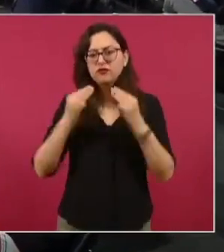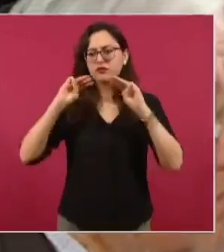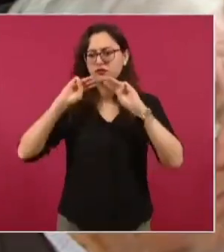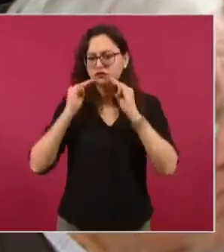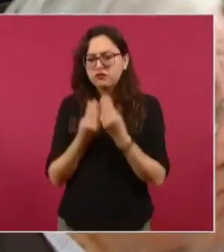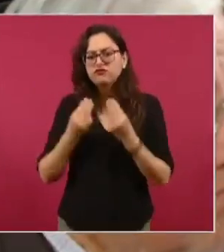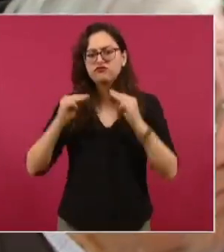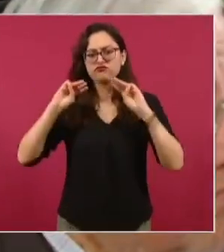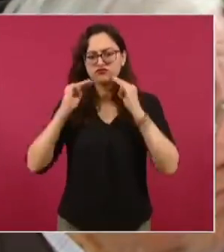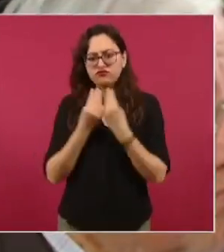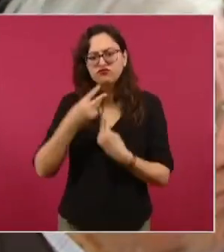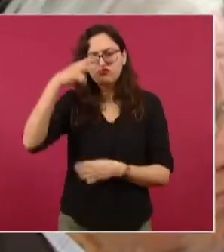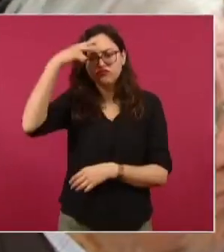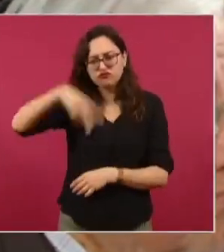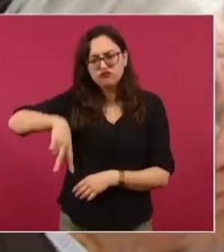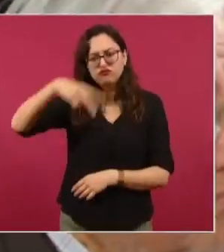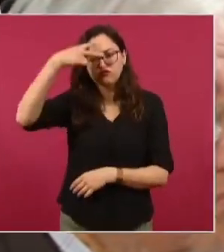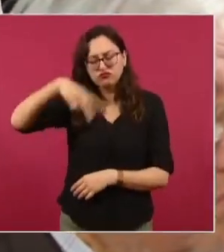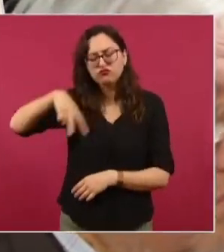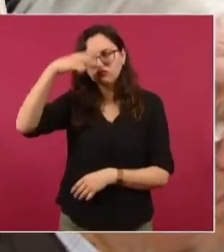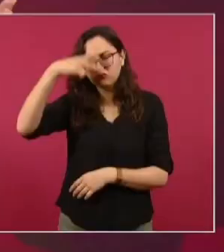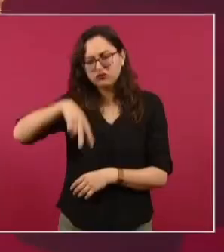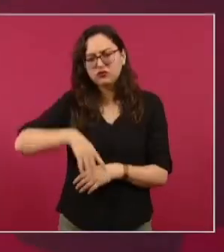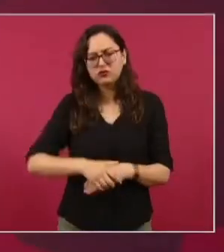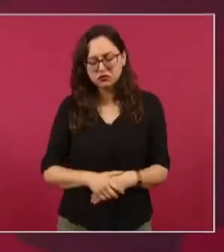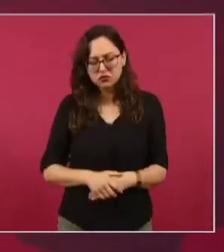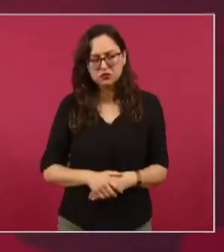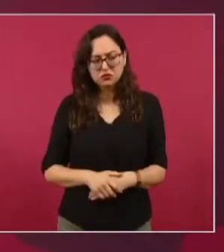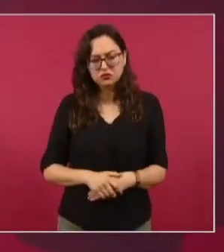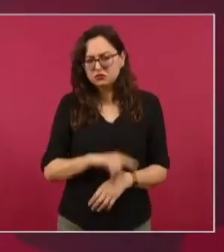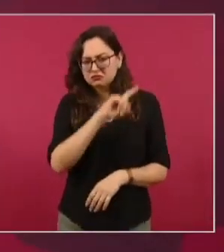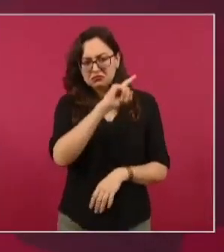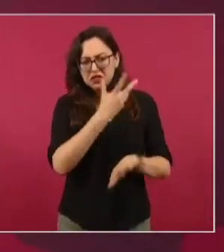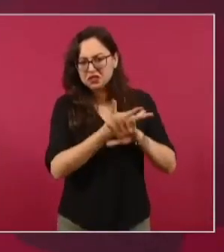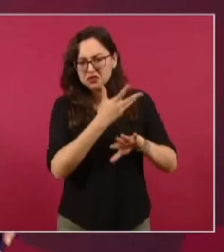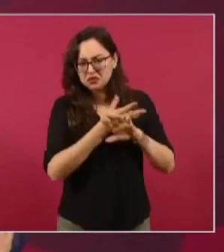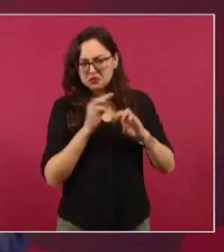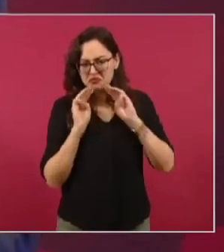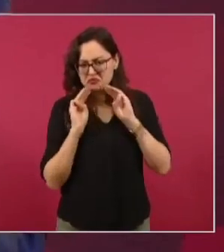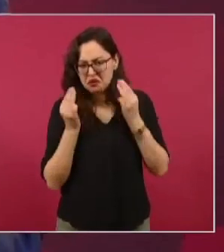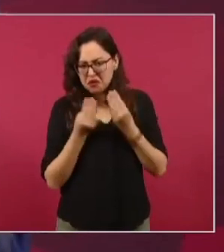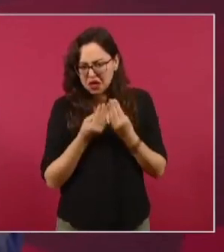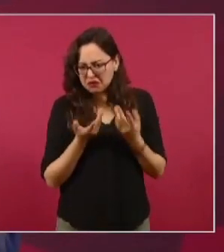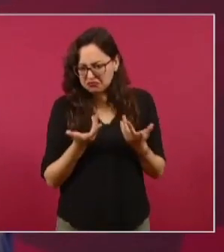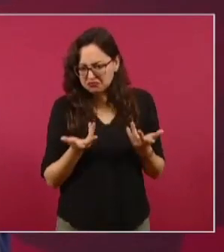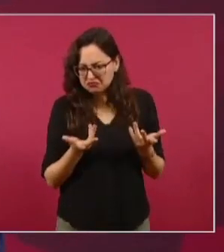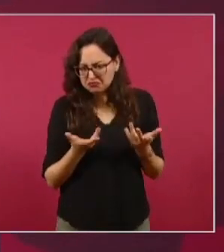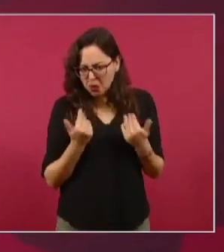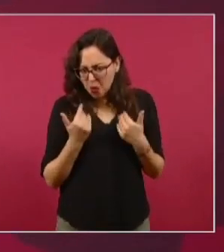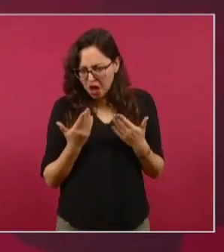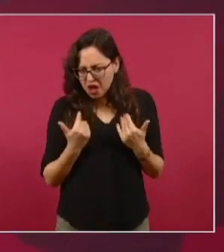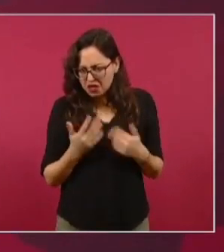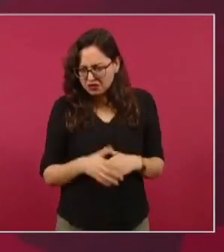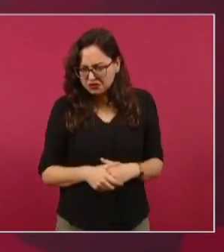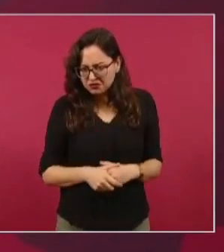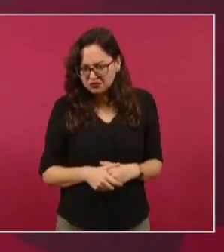es como si este llegara la droga este